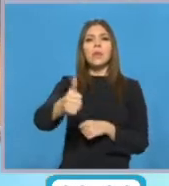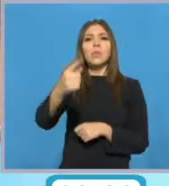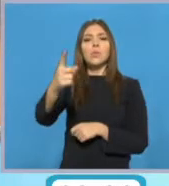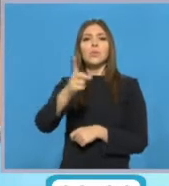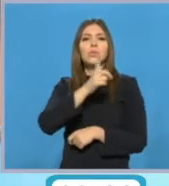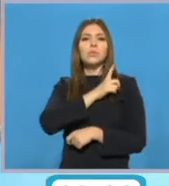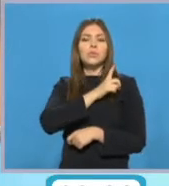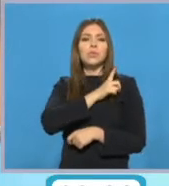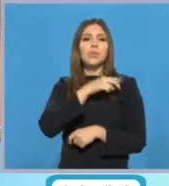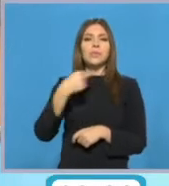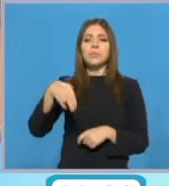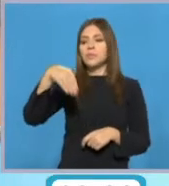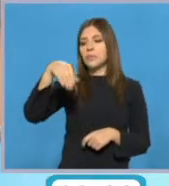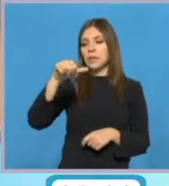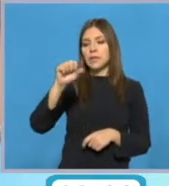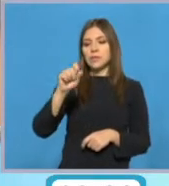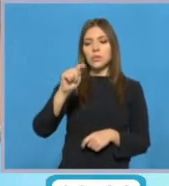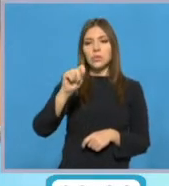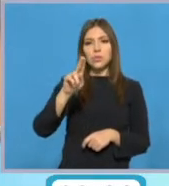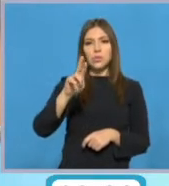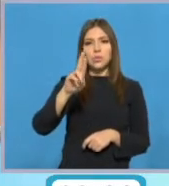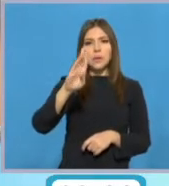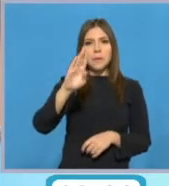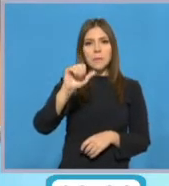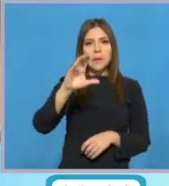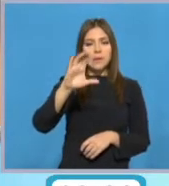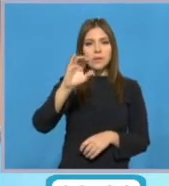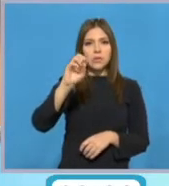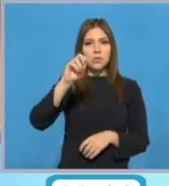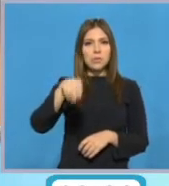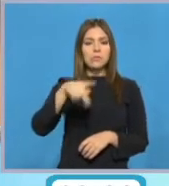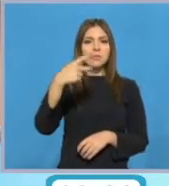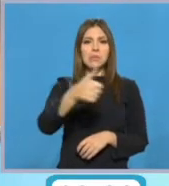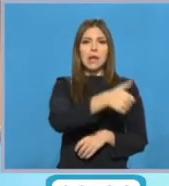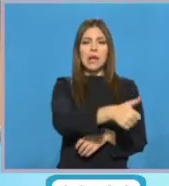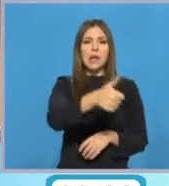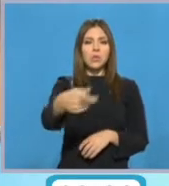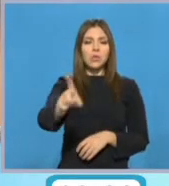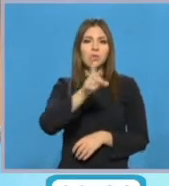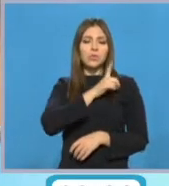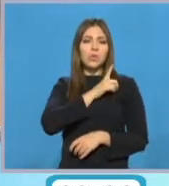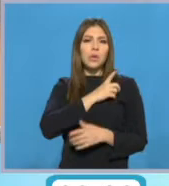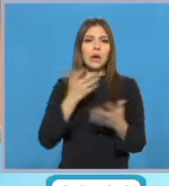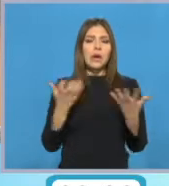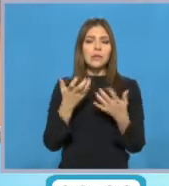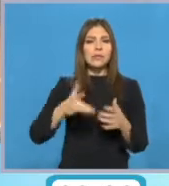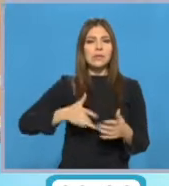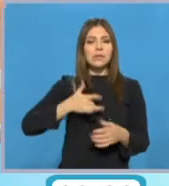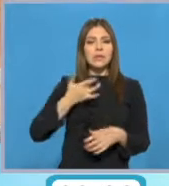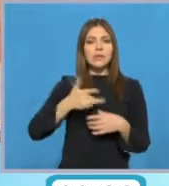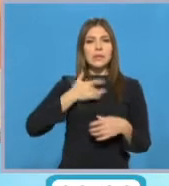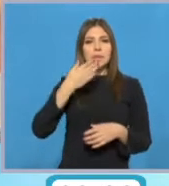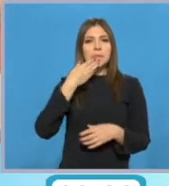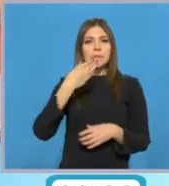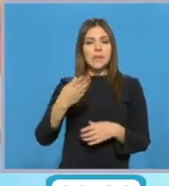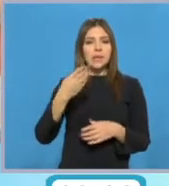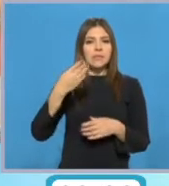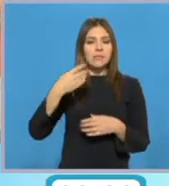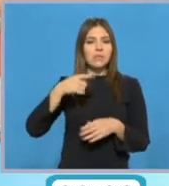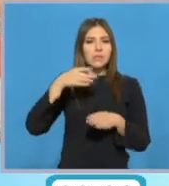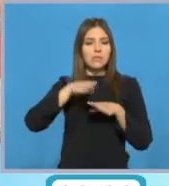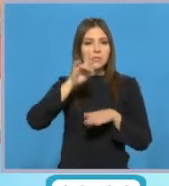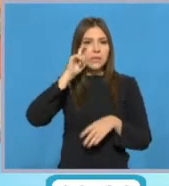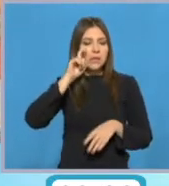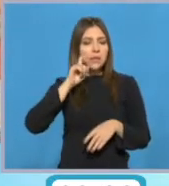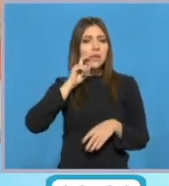adultos mayores la masturbación puede ser una gran fuente de placer cuando, por ejemplo, su pareja está enferma o no Claro. tienen pareja También. o